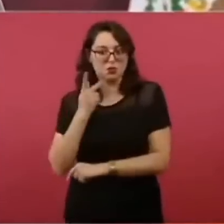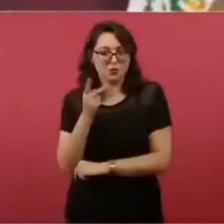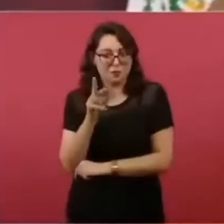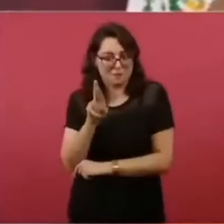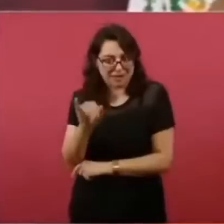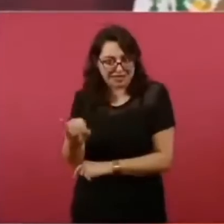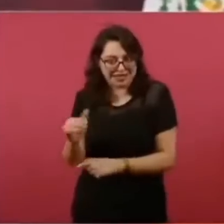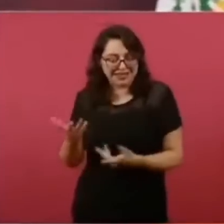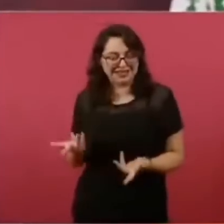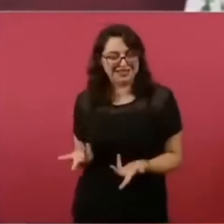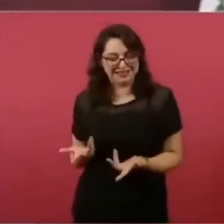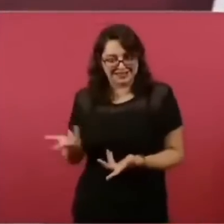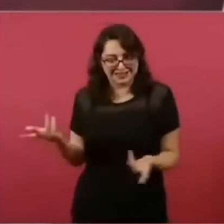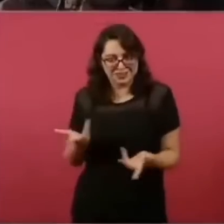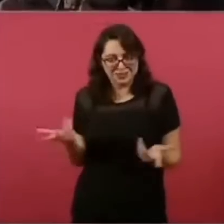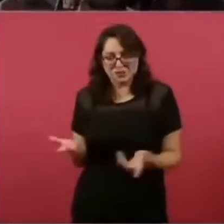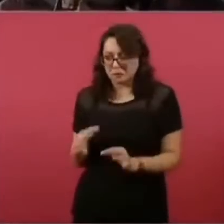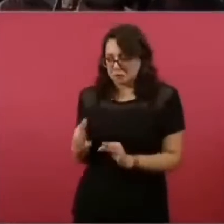Mexicana.